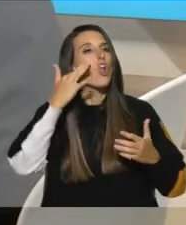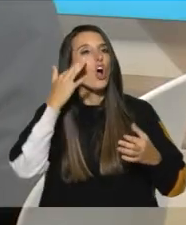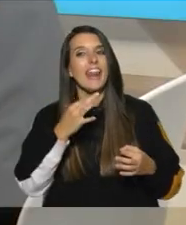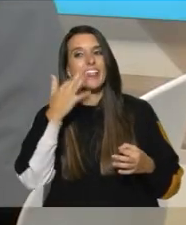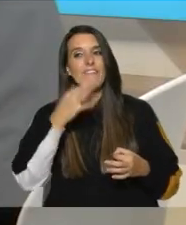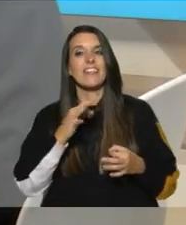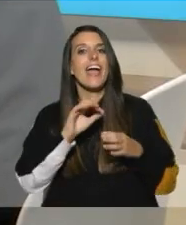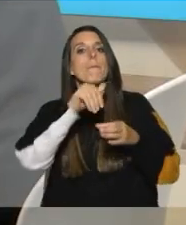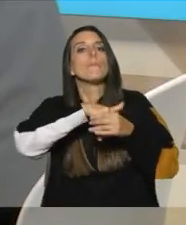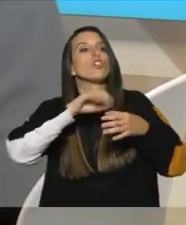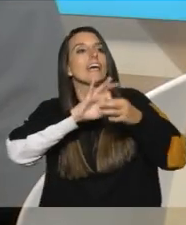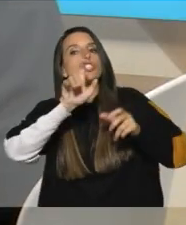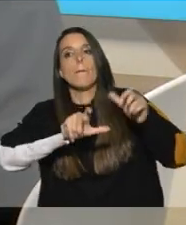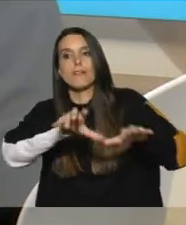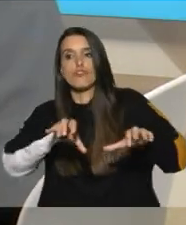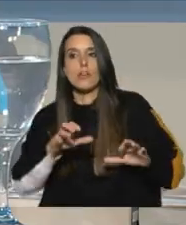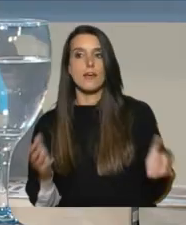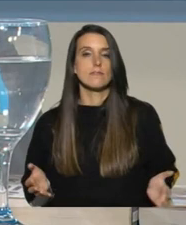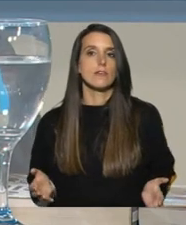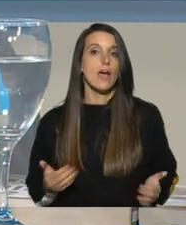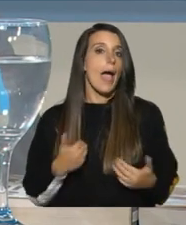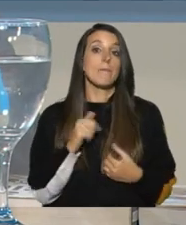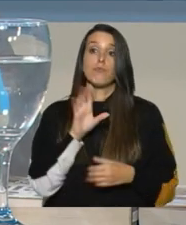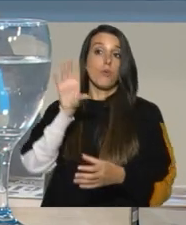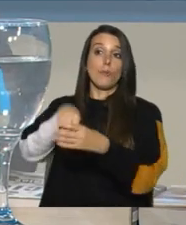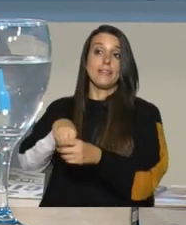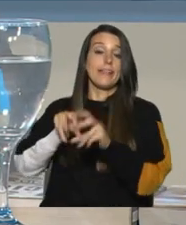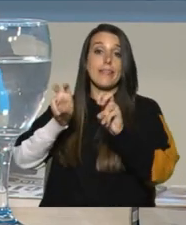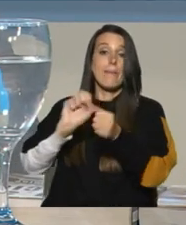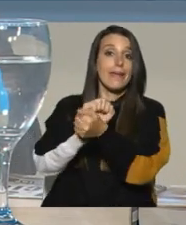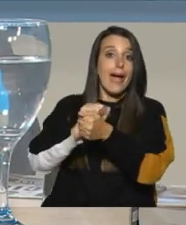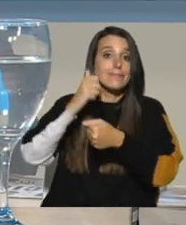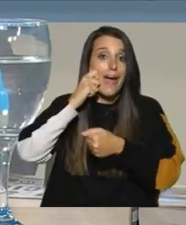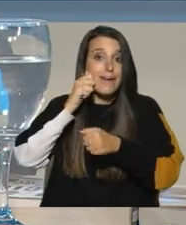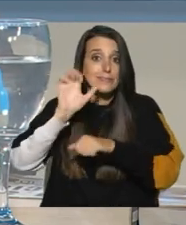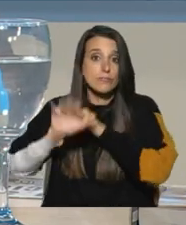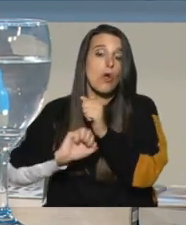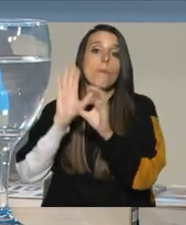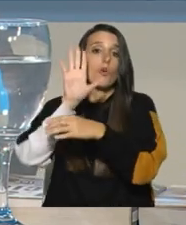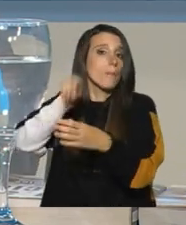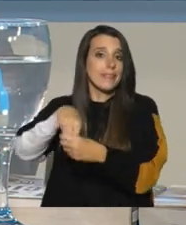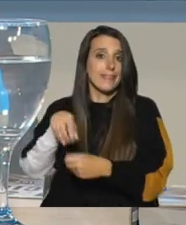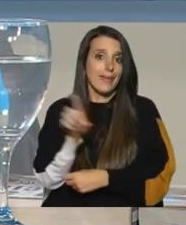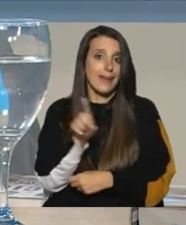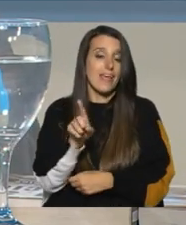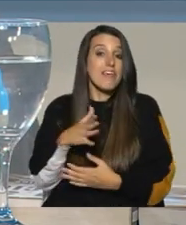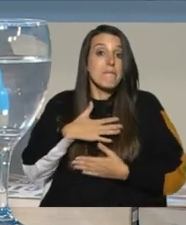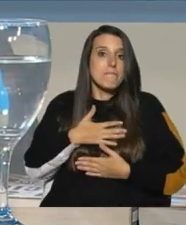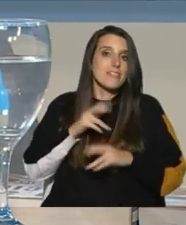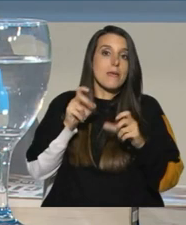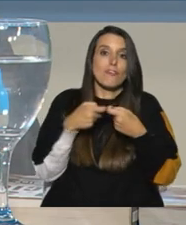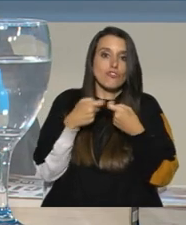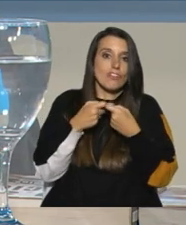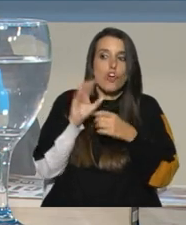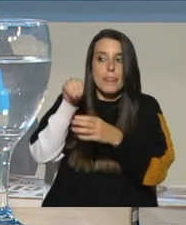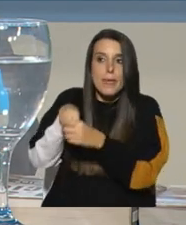no se va a expedir entonces sobre este proyecto en particular. No nos corresponde. Sinceramente y directamente no nos corresponde, no es un tema que competa a nuestra